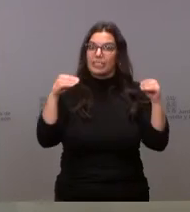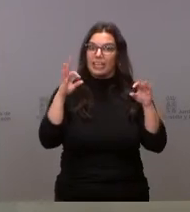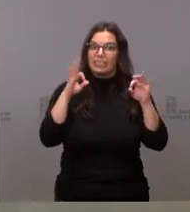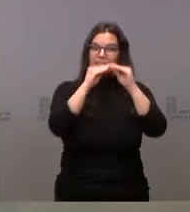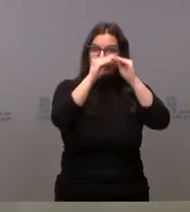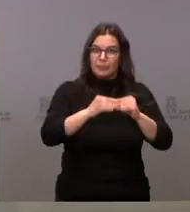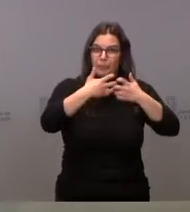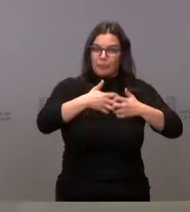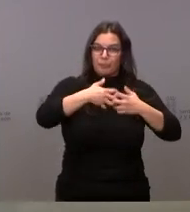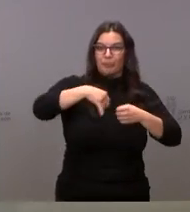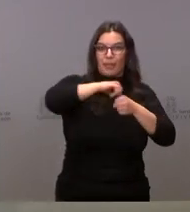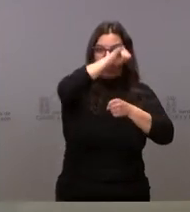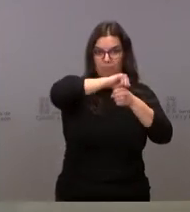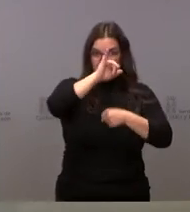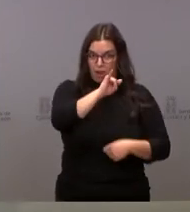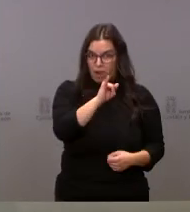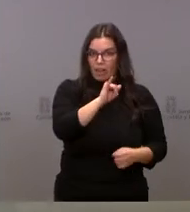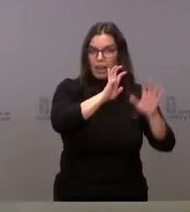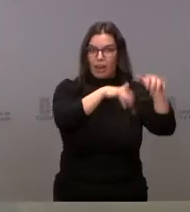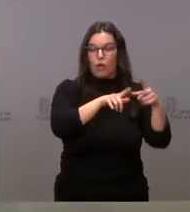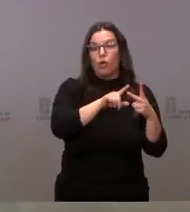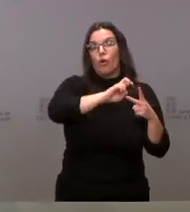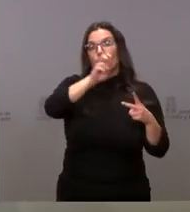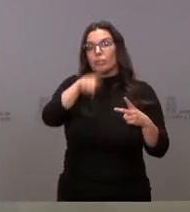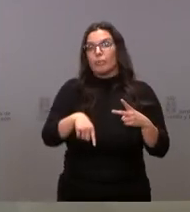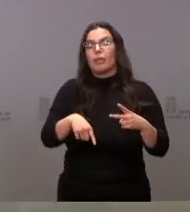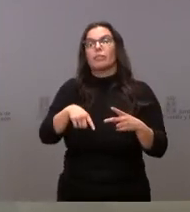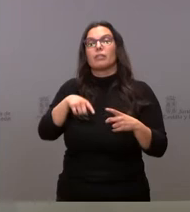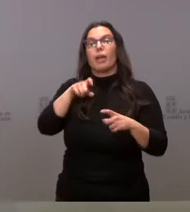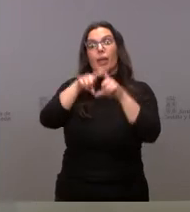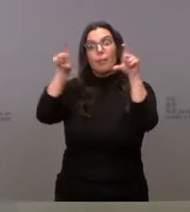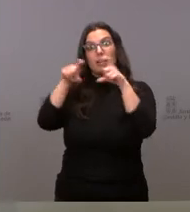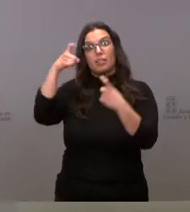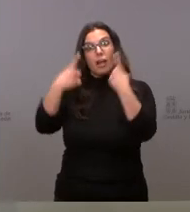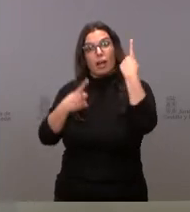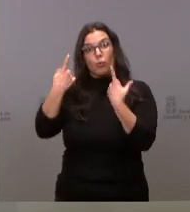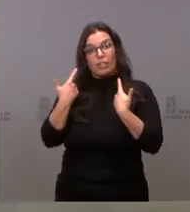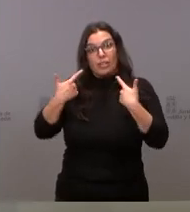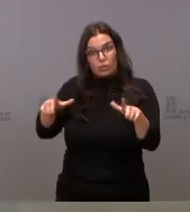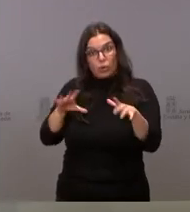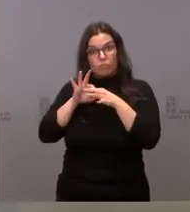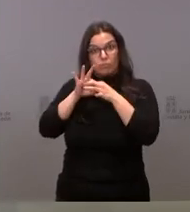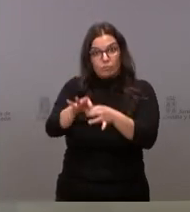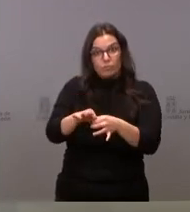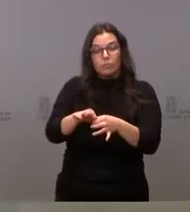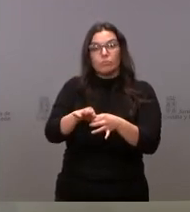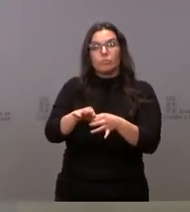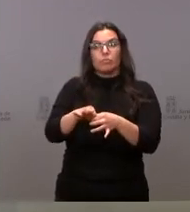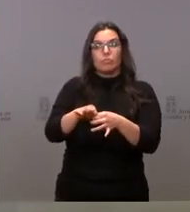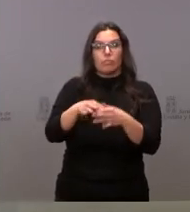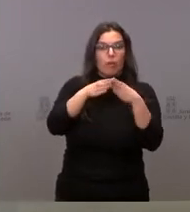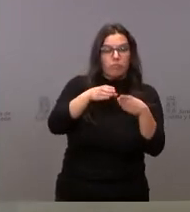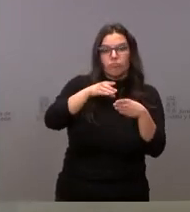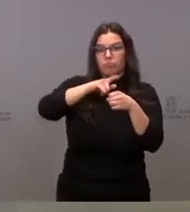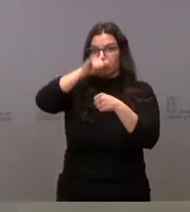veo o bien a ganar una labor de spin-off de algunas de las empresas del sector aeronáutico o espacial de las cuales tenemos